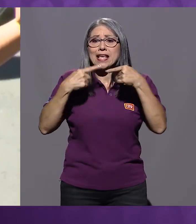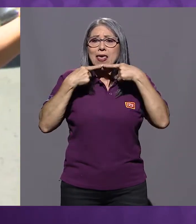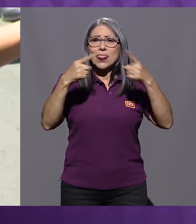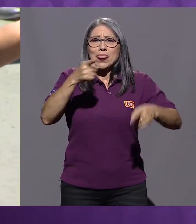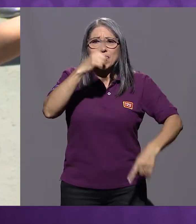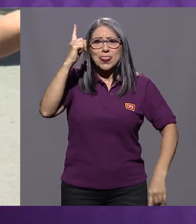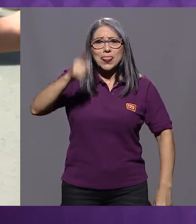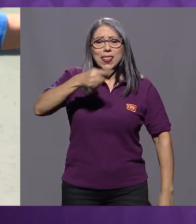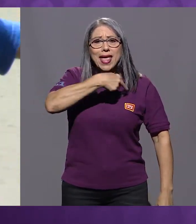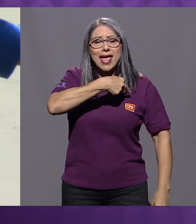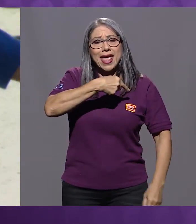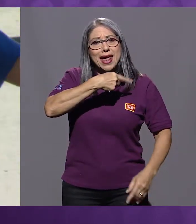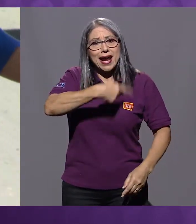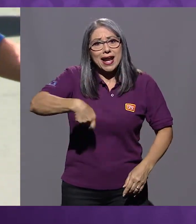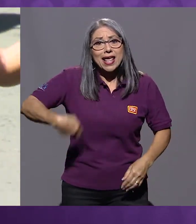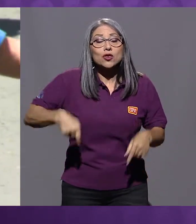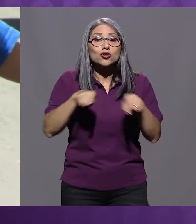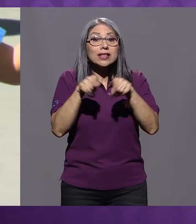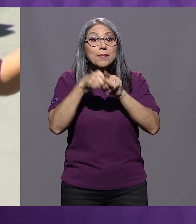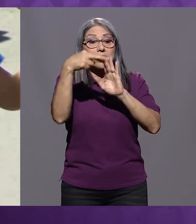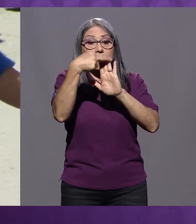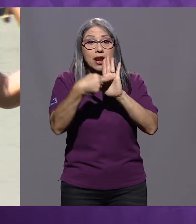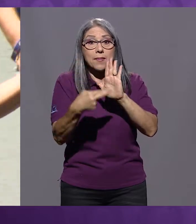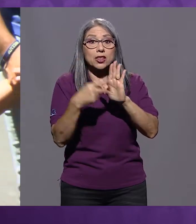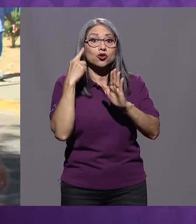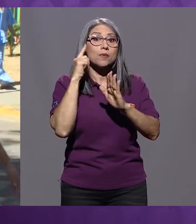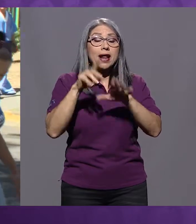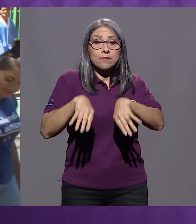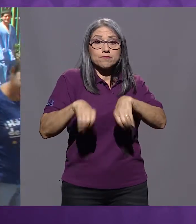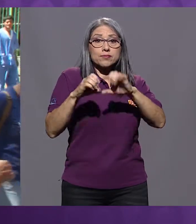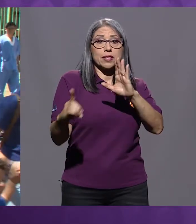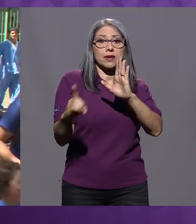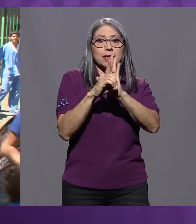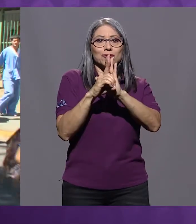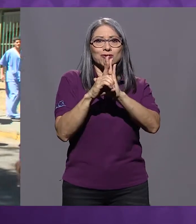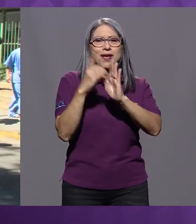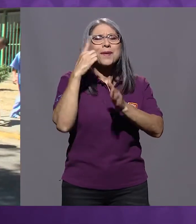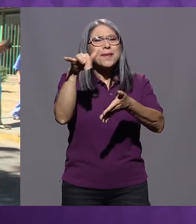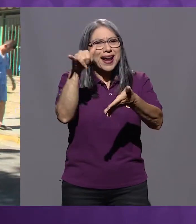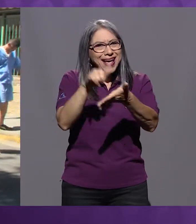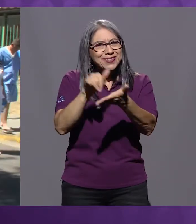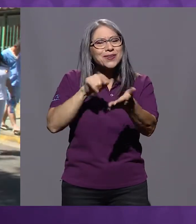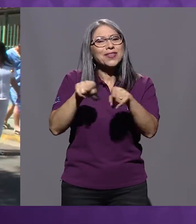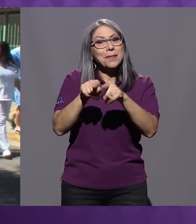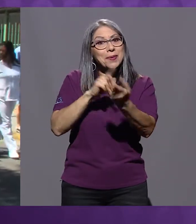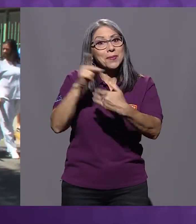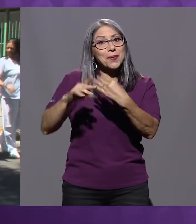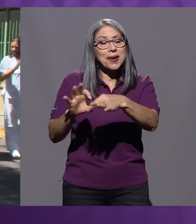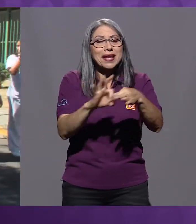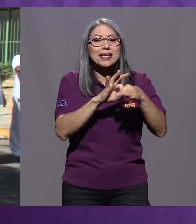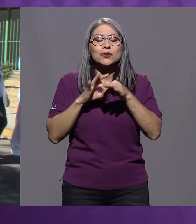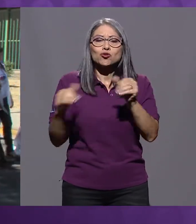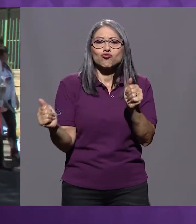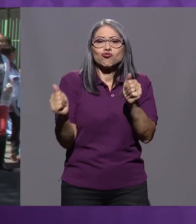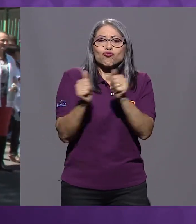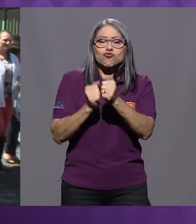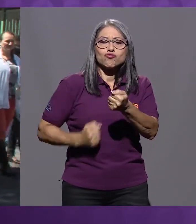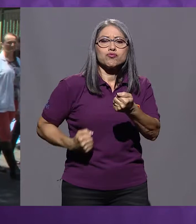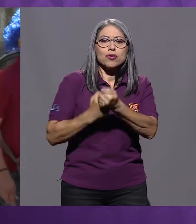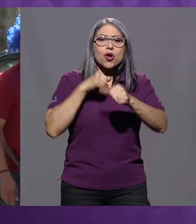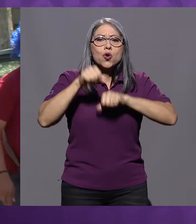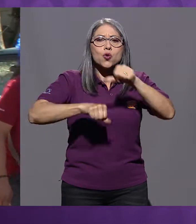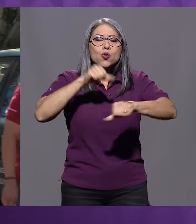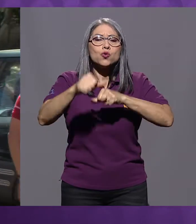para resguardar el cumplimiento de sus derechos. Pero para ello, también ha acompañado las luchas que permitieron alcanzar